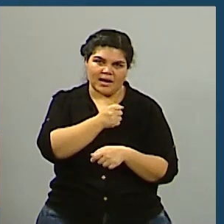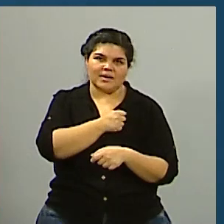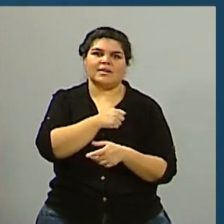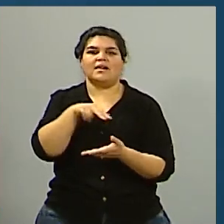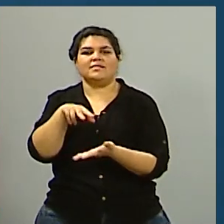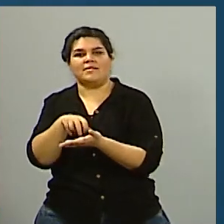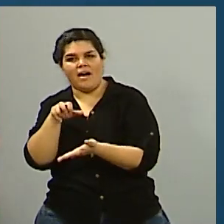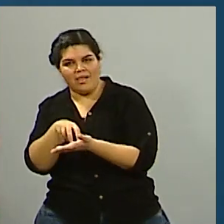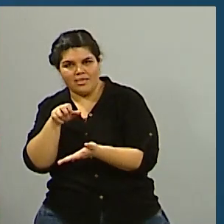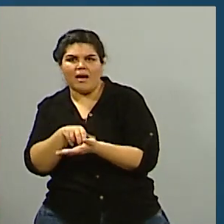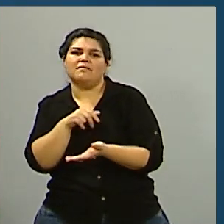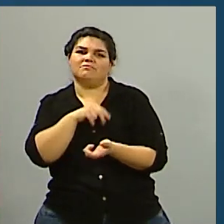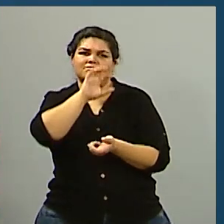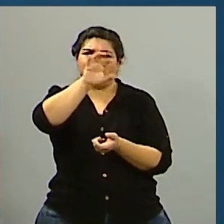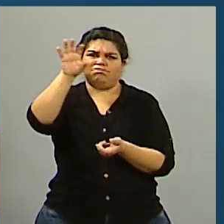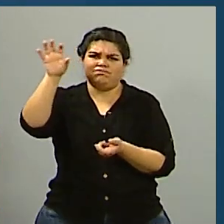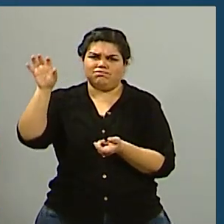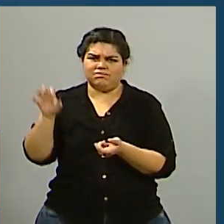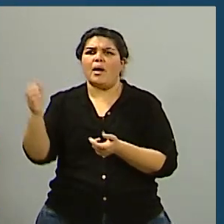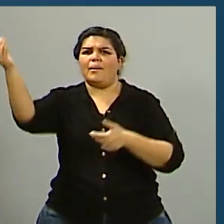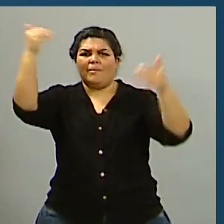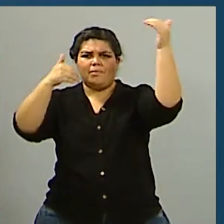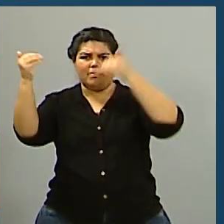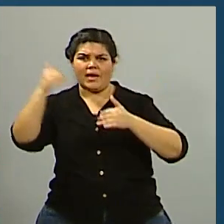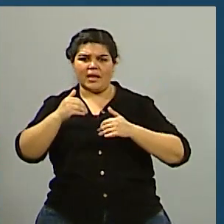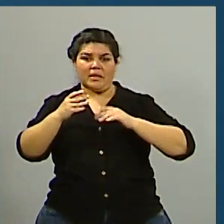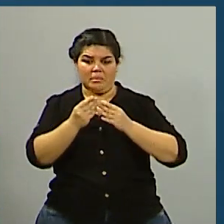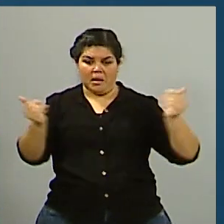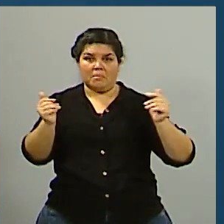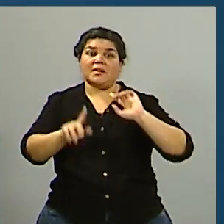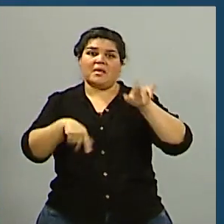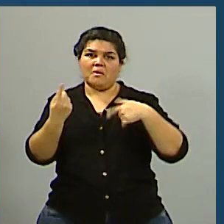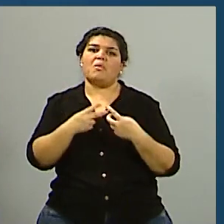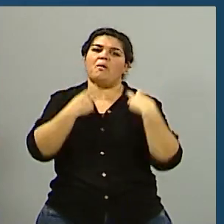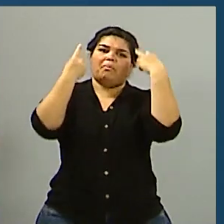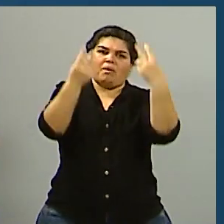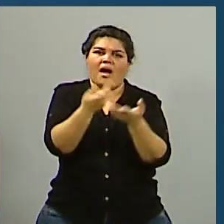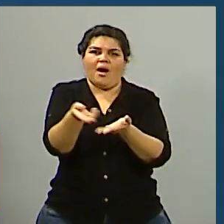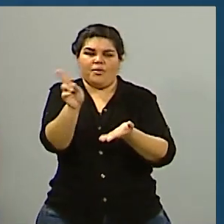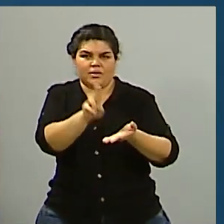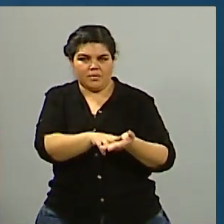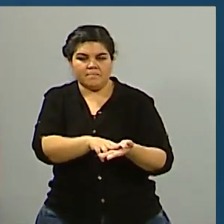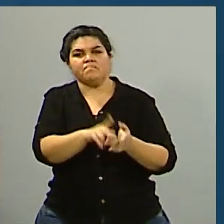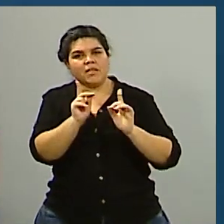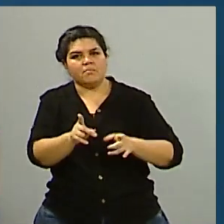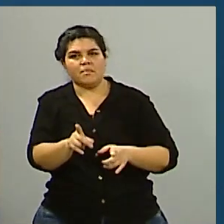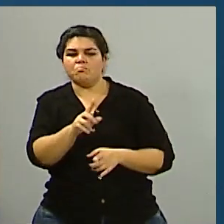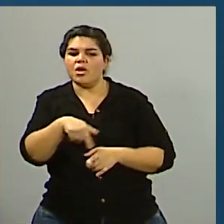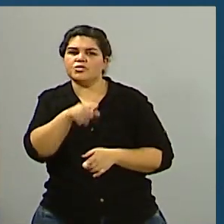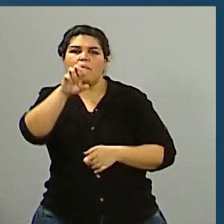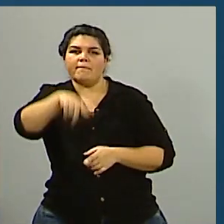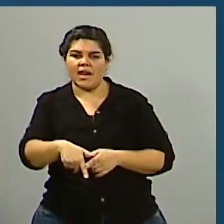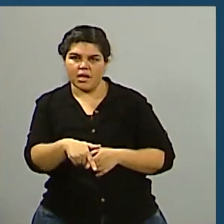después adhiriendo a los planes nacionales o adhiriendo a los planes provinciales que se generaban, o municipales, bueno, y además con